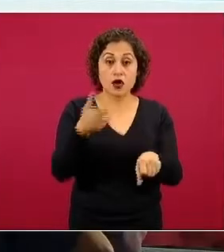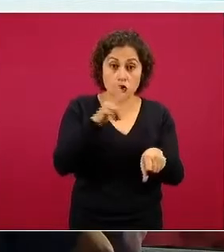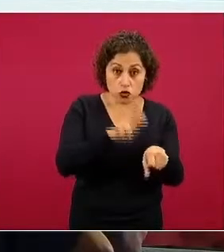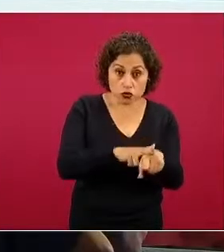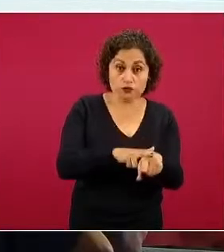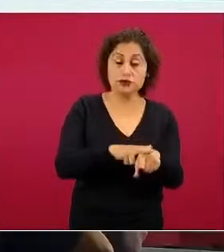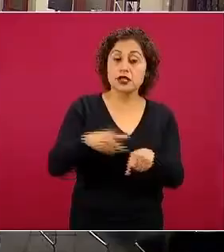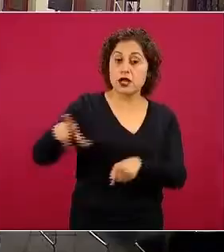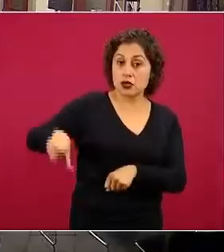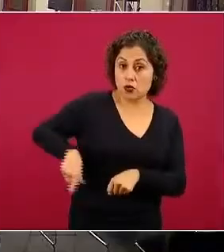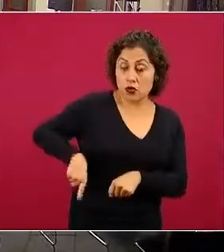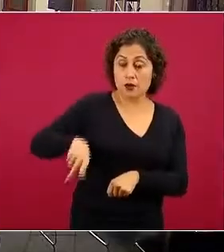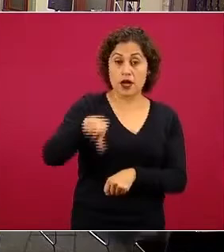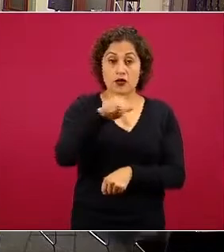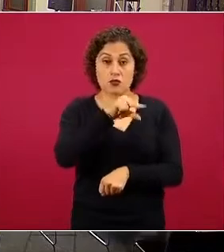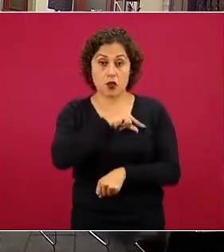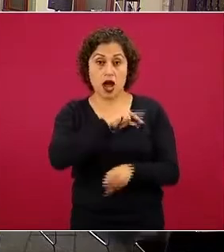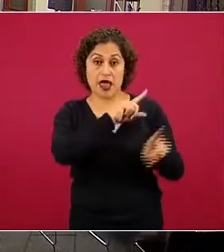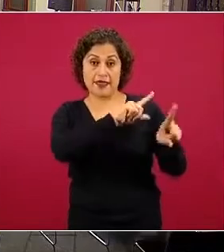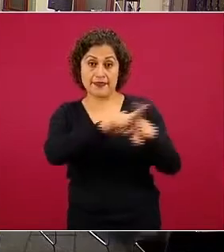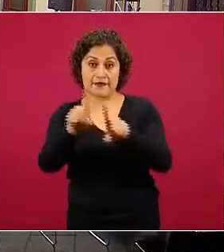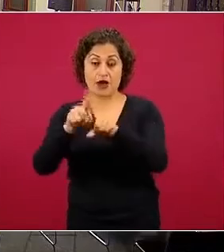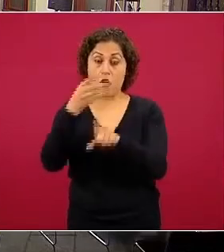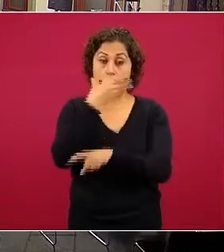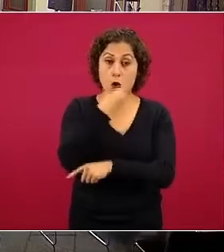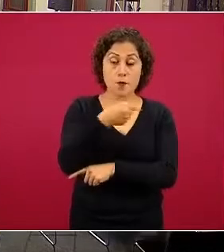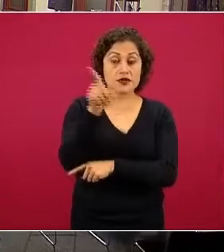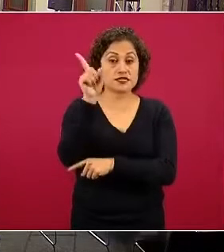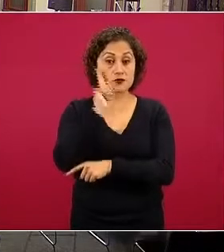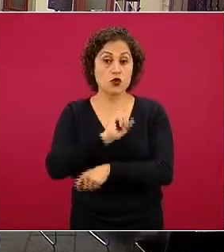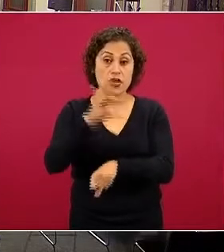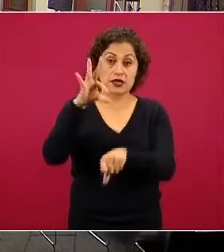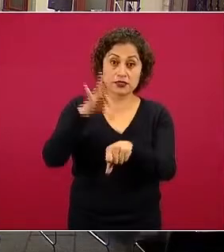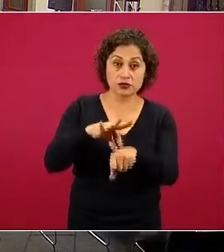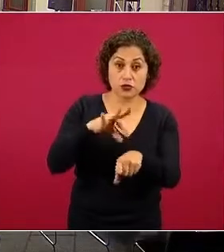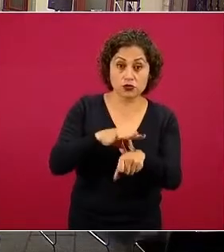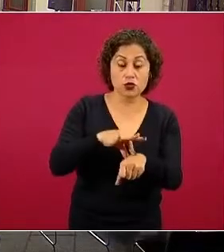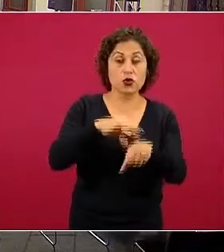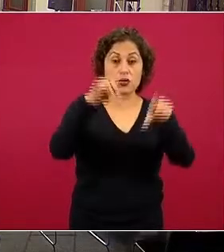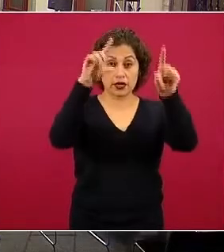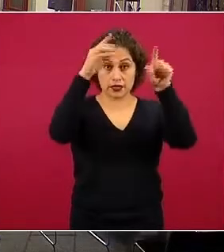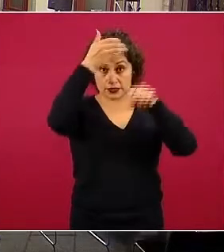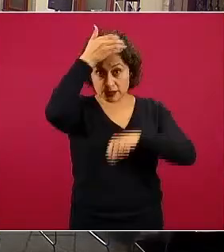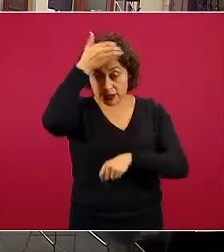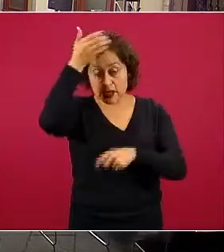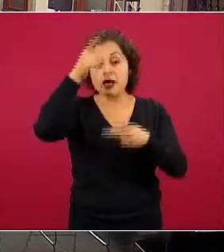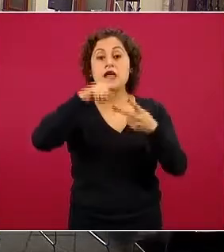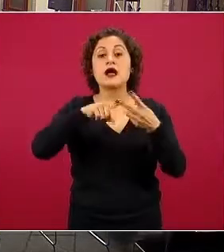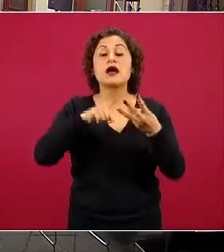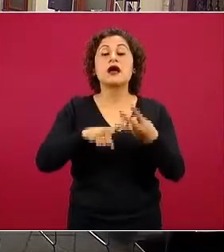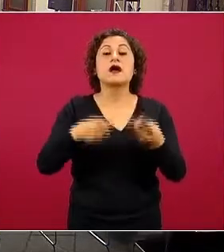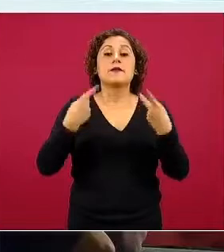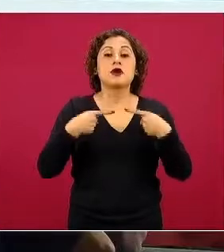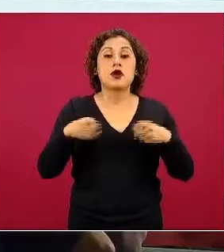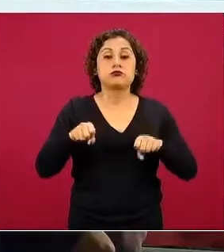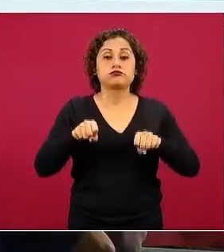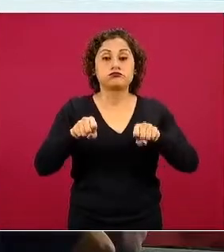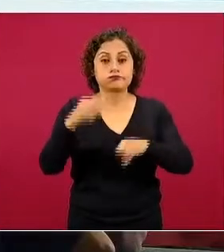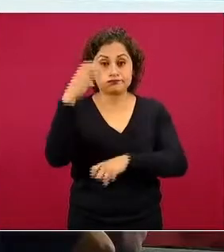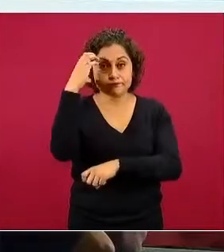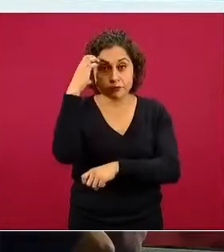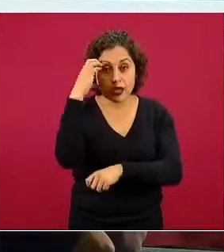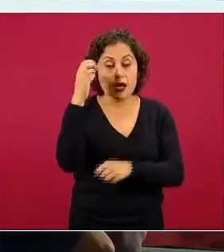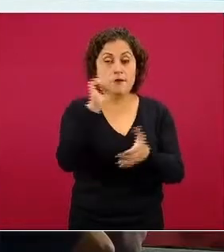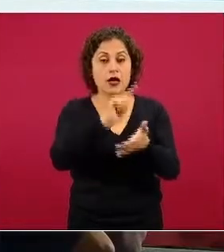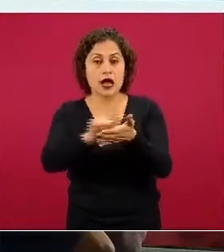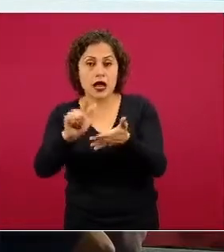privados, médicas y médicos, enfermeras y enfermeros, camilleras, camilleros, afanadores